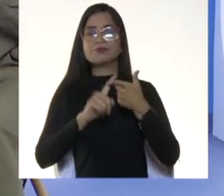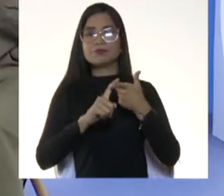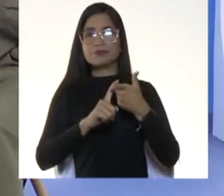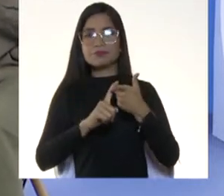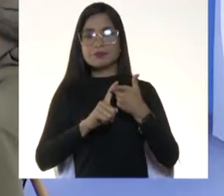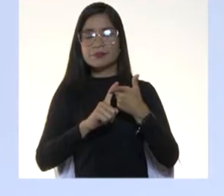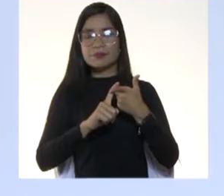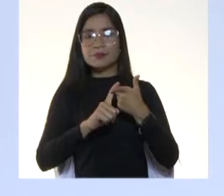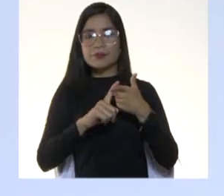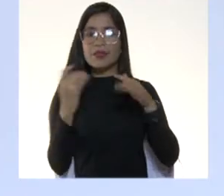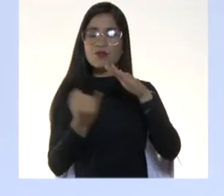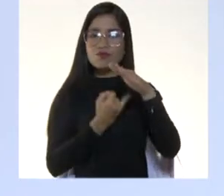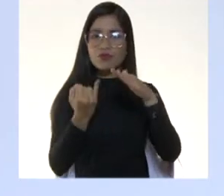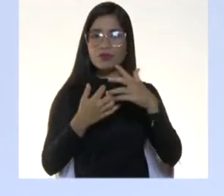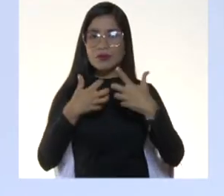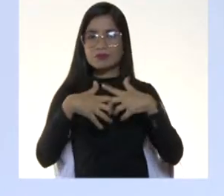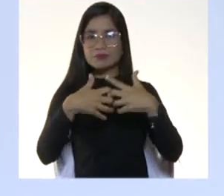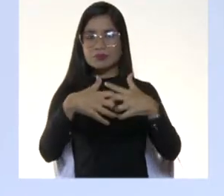motor industrial,